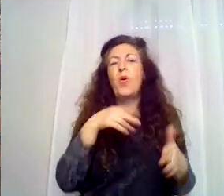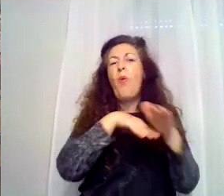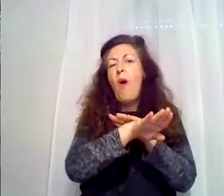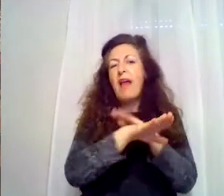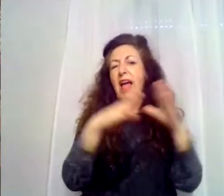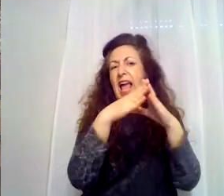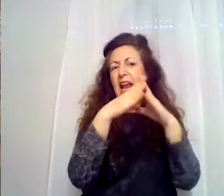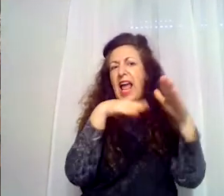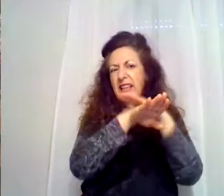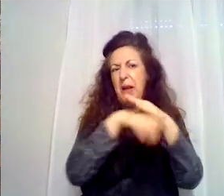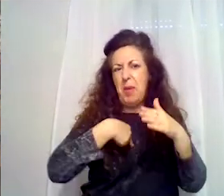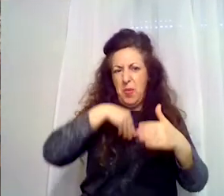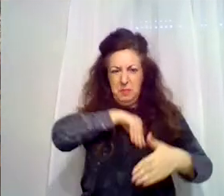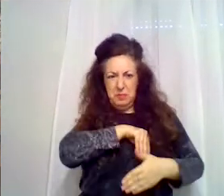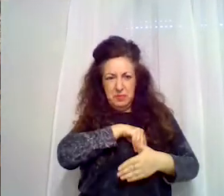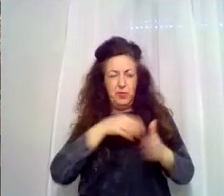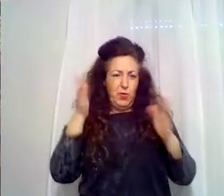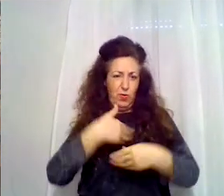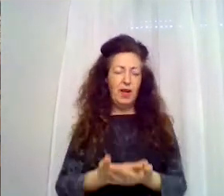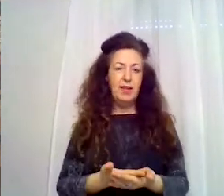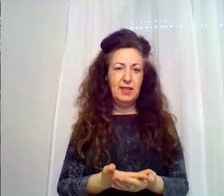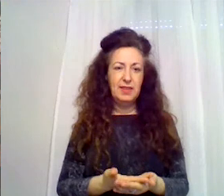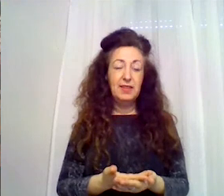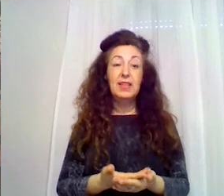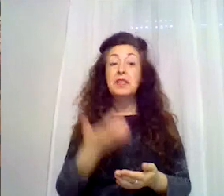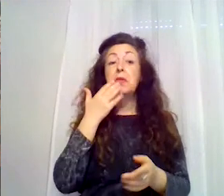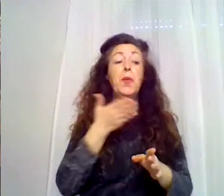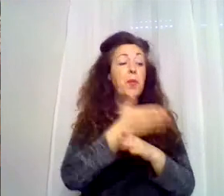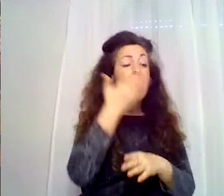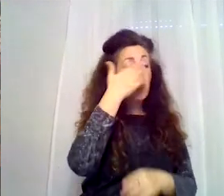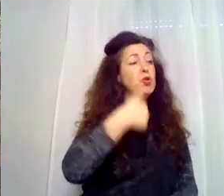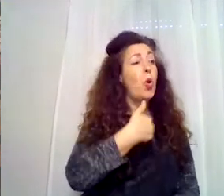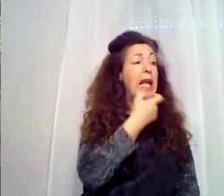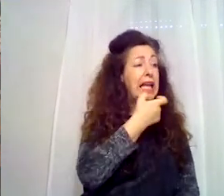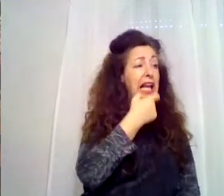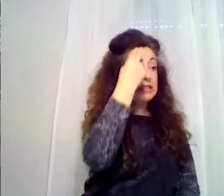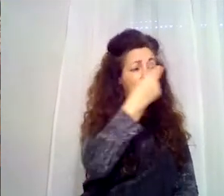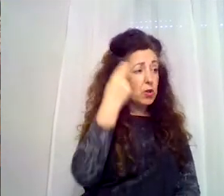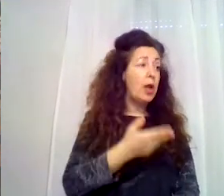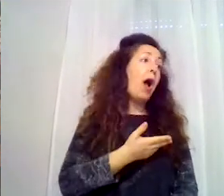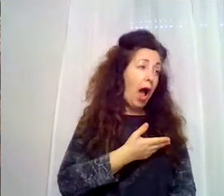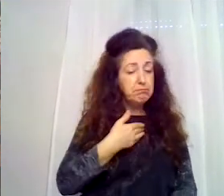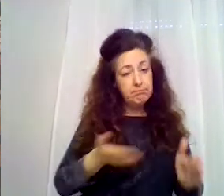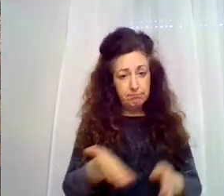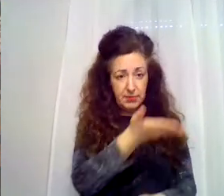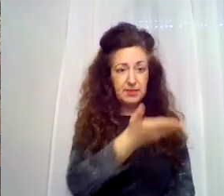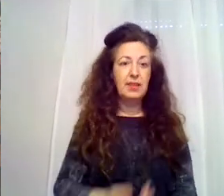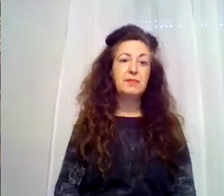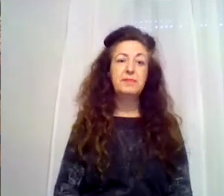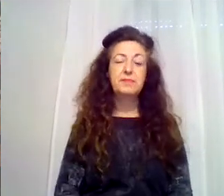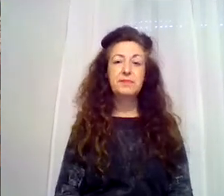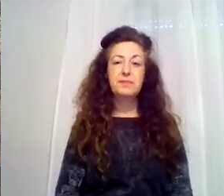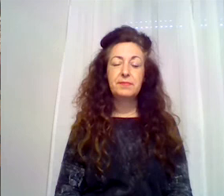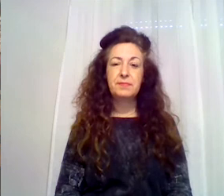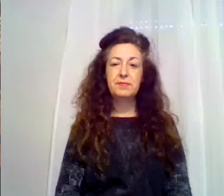pero decir que él, con que llegara a uno de esos colegios y dijera soy un inglés católico, pues ya estaba ahí. Y que luego